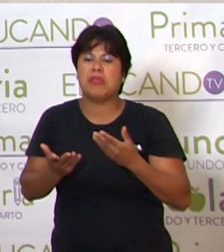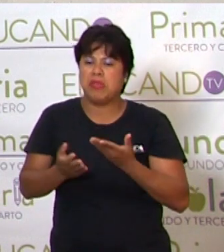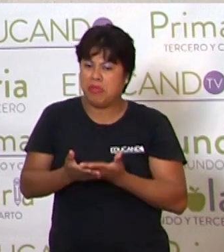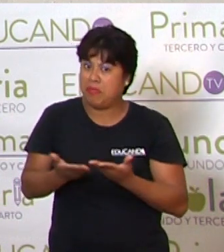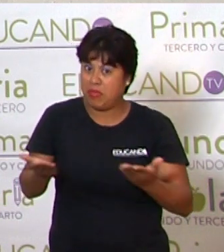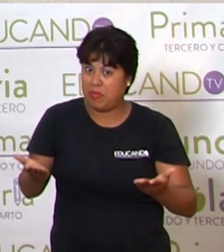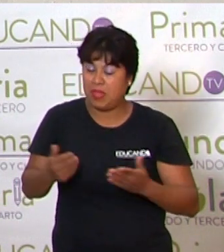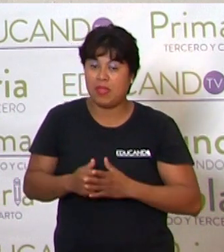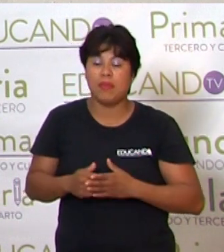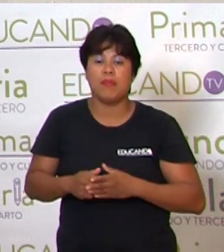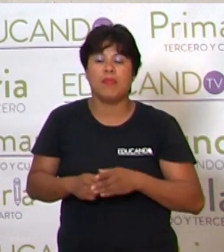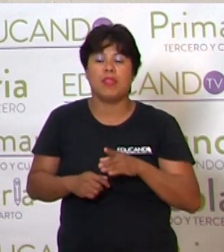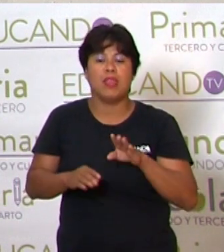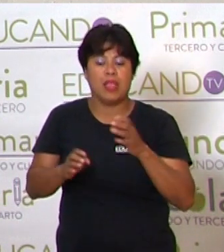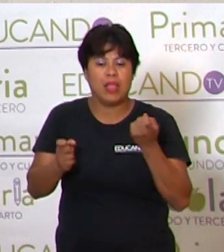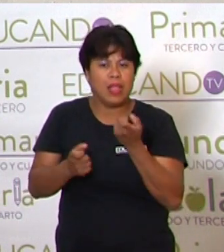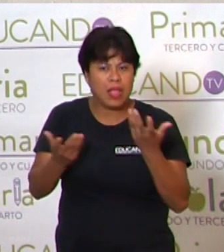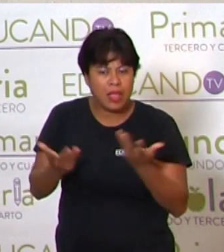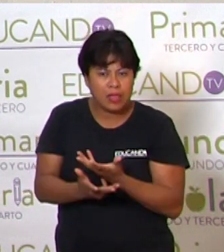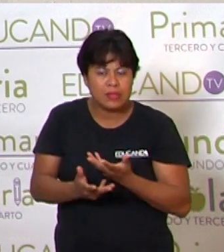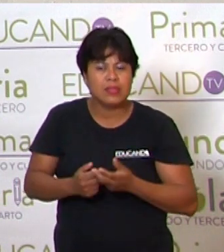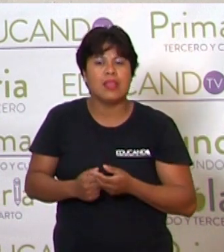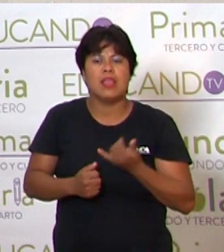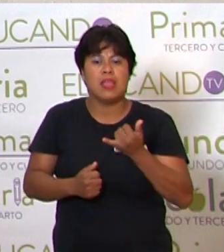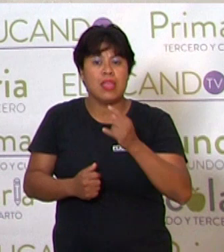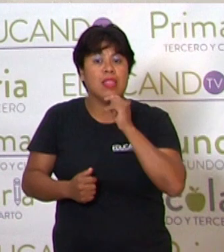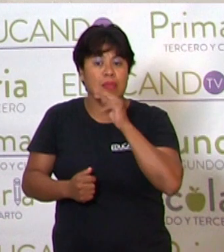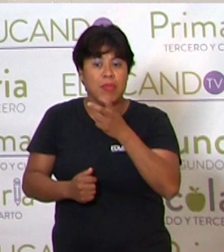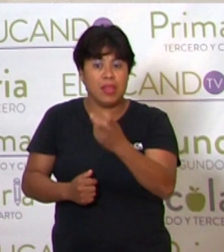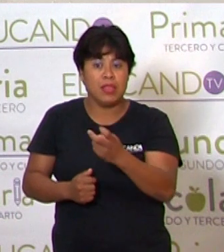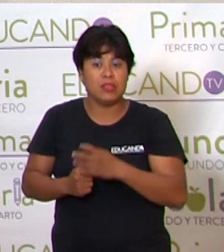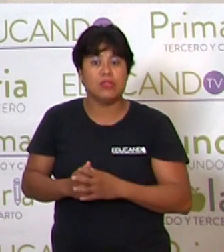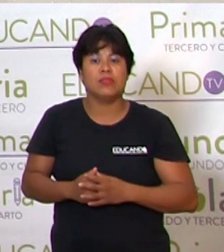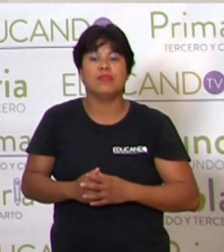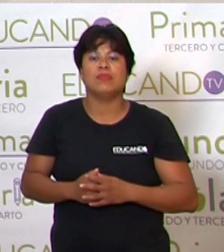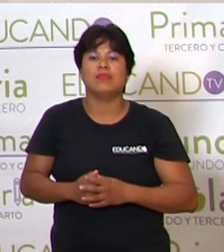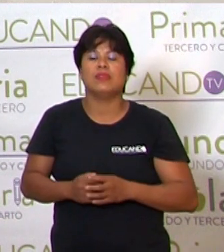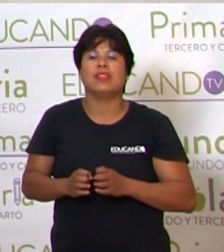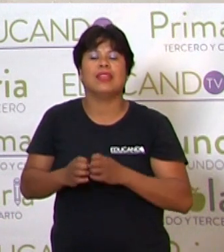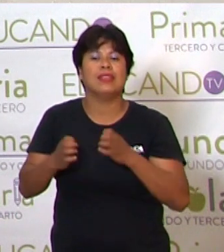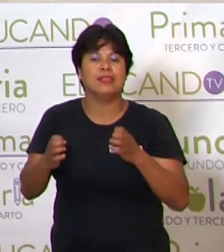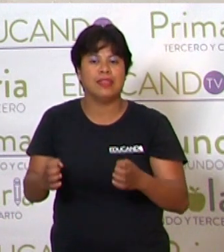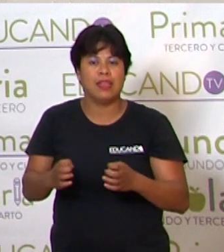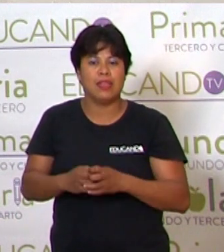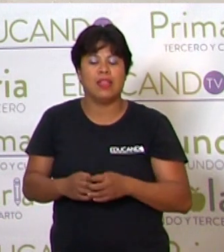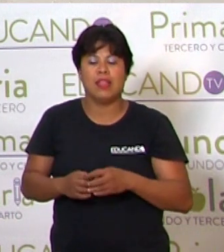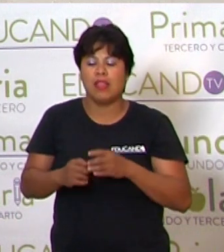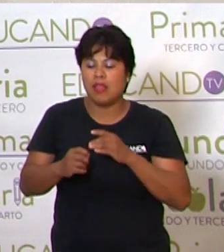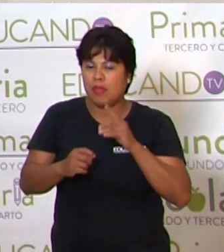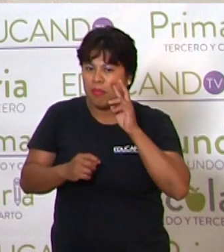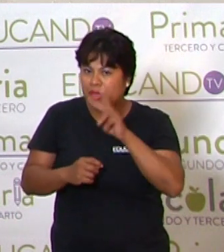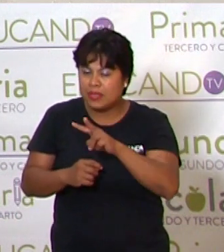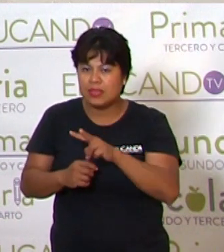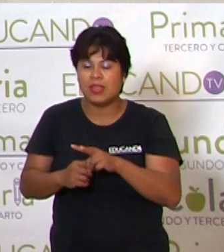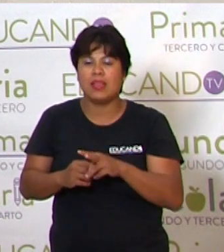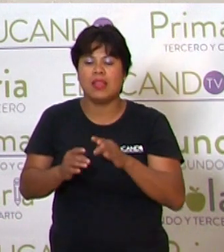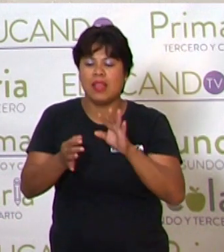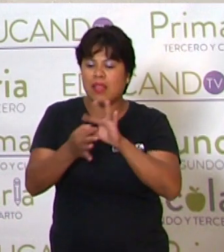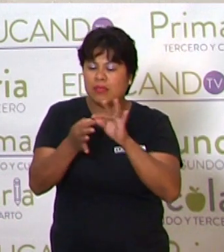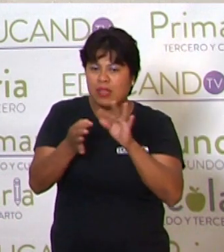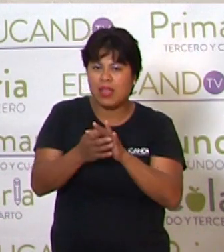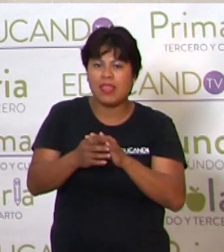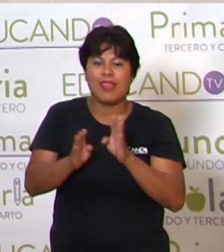un momento, de una acción, y que usualmente está contada de